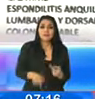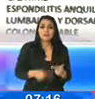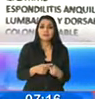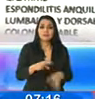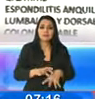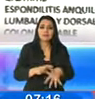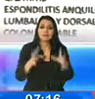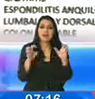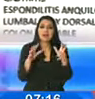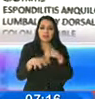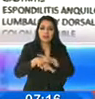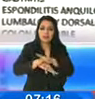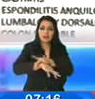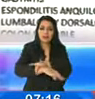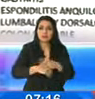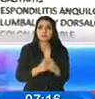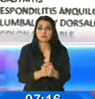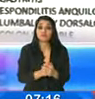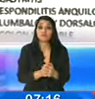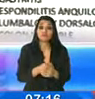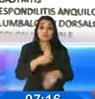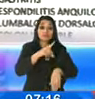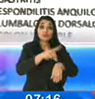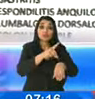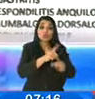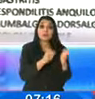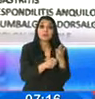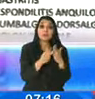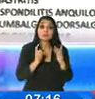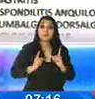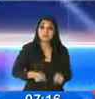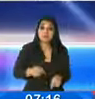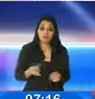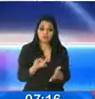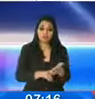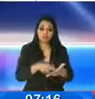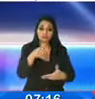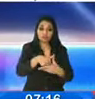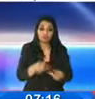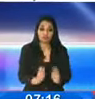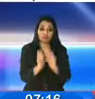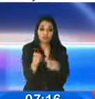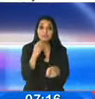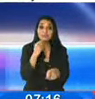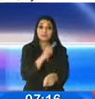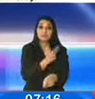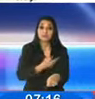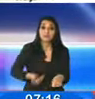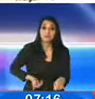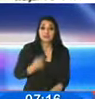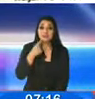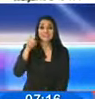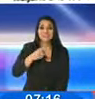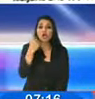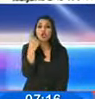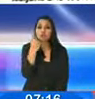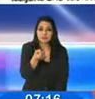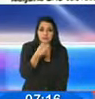El informe, que está sellado por un galeno del Ministerio de Salud, señala que el vicepresidente debe administrarse 11 medicamentos